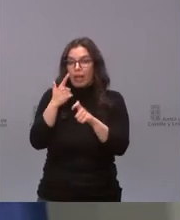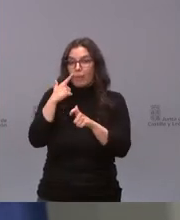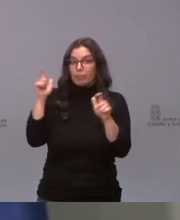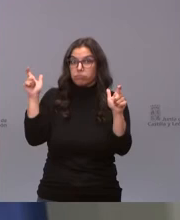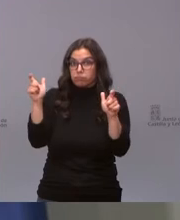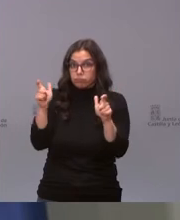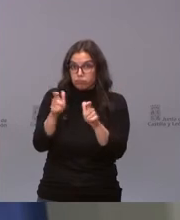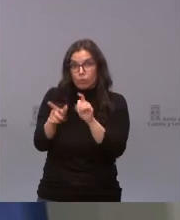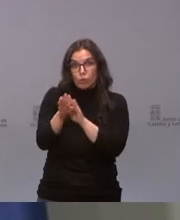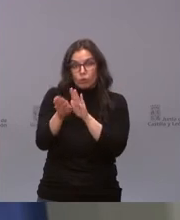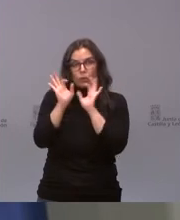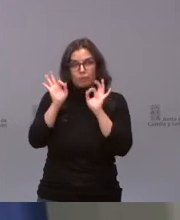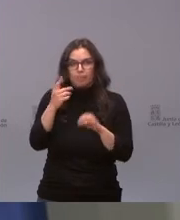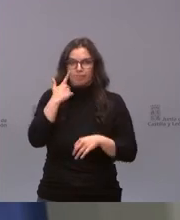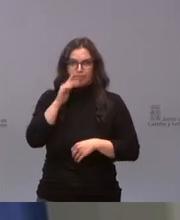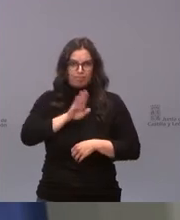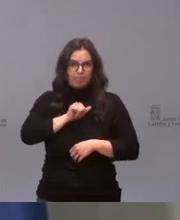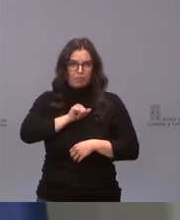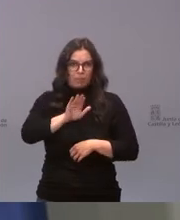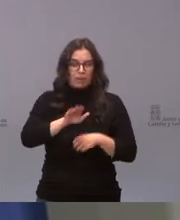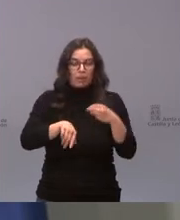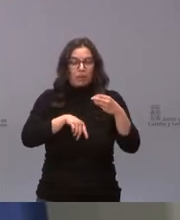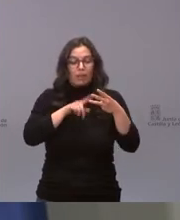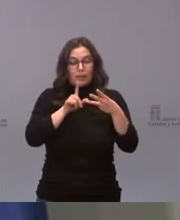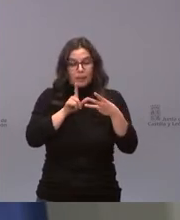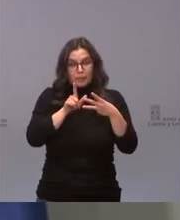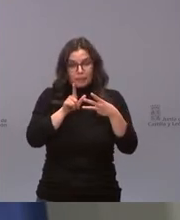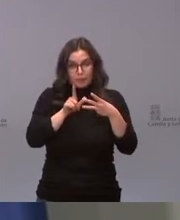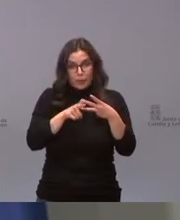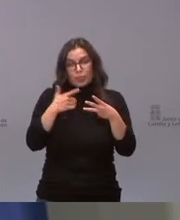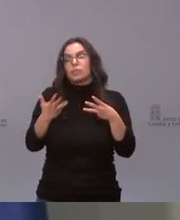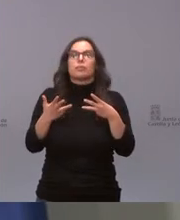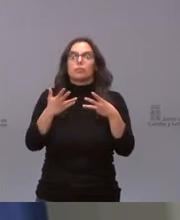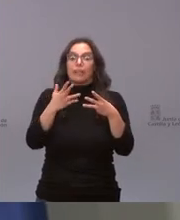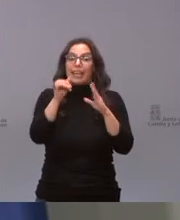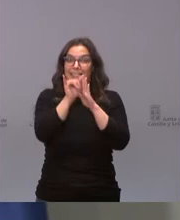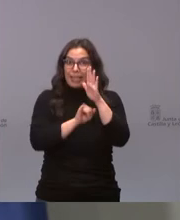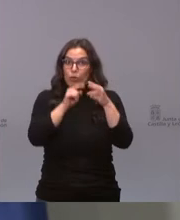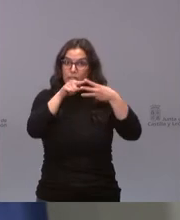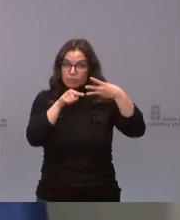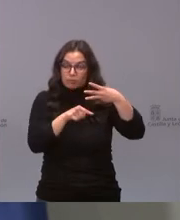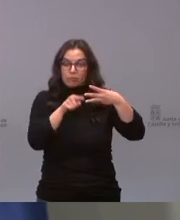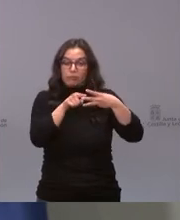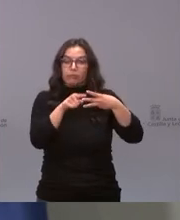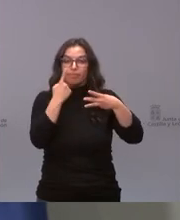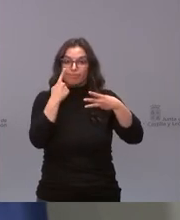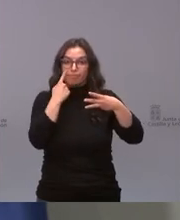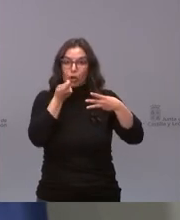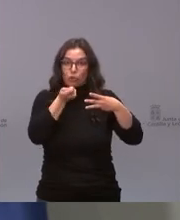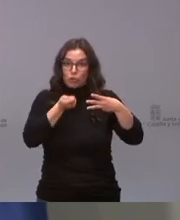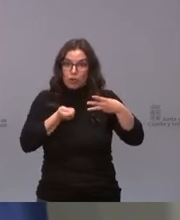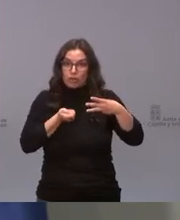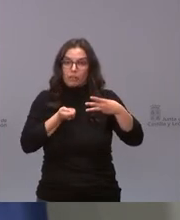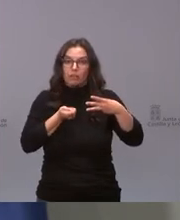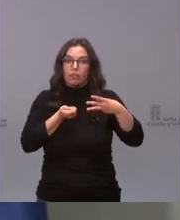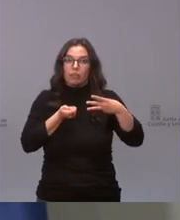mantiene. Y lo que vamos a hacer es, manteniendo todos estos indicadores en juego, darle